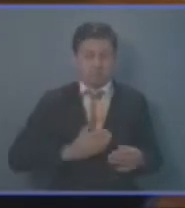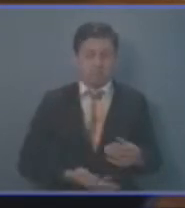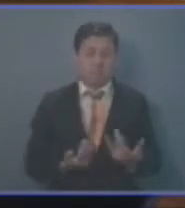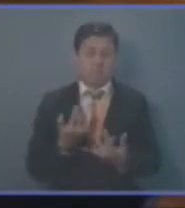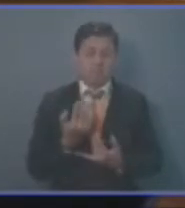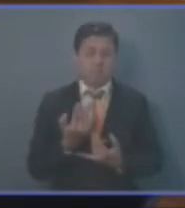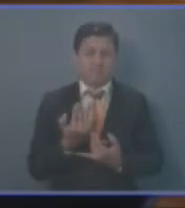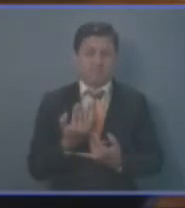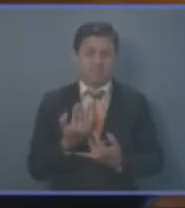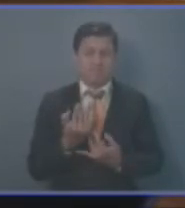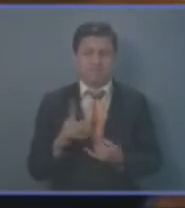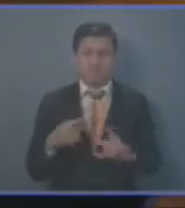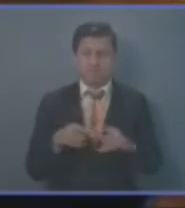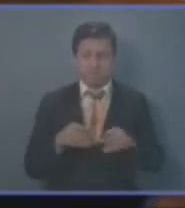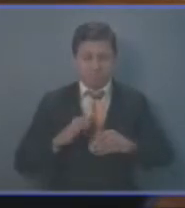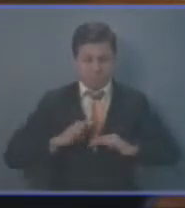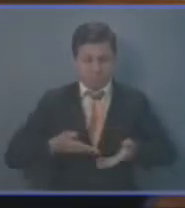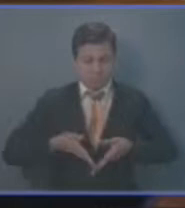salud médica,